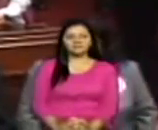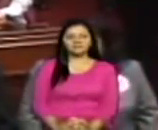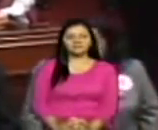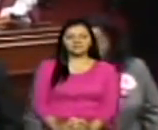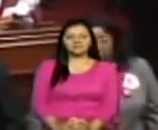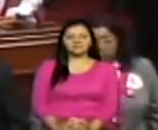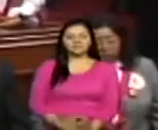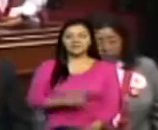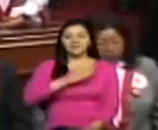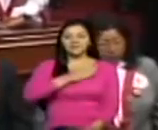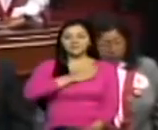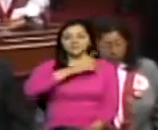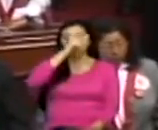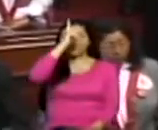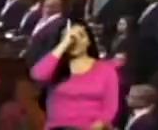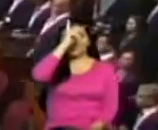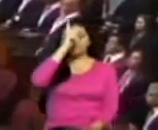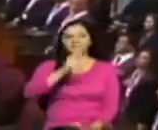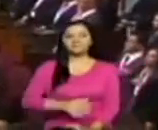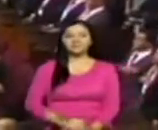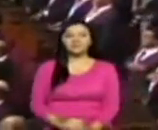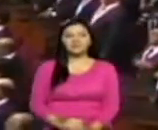Himno Nacional del Perú.